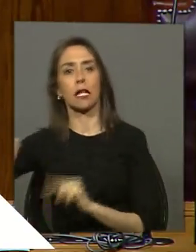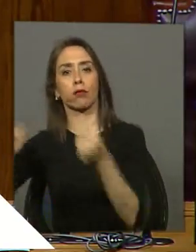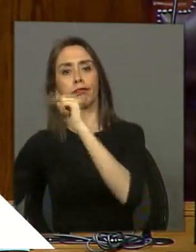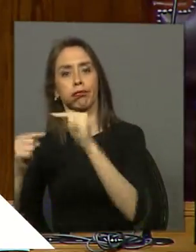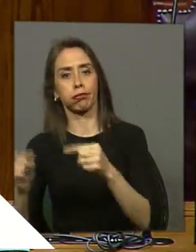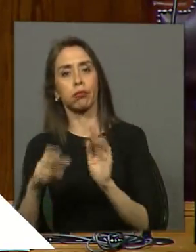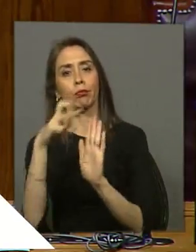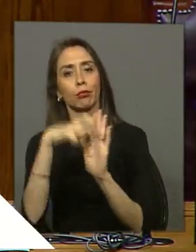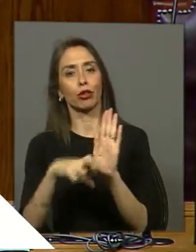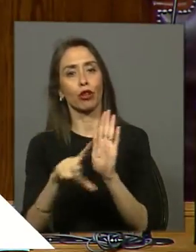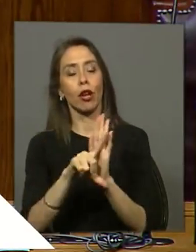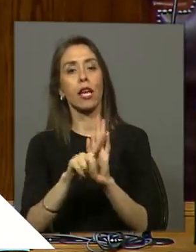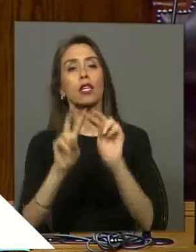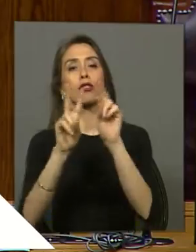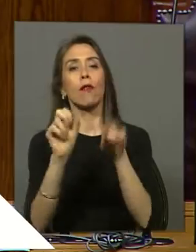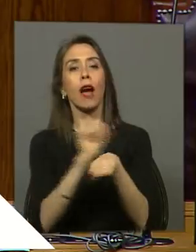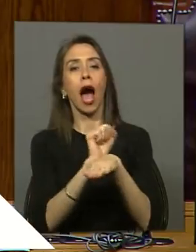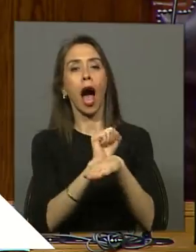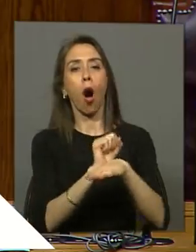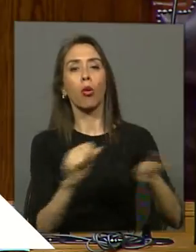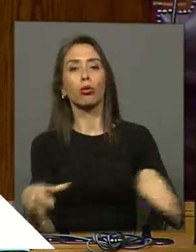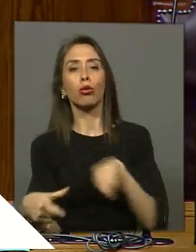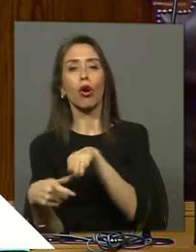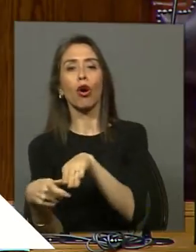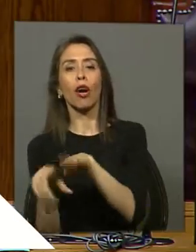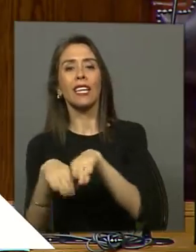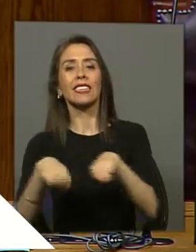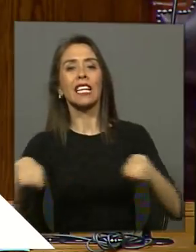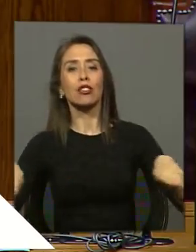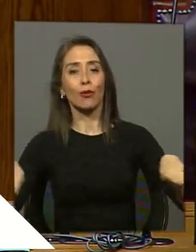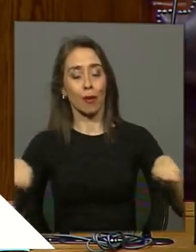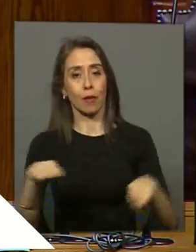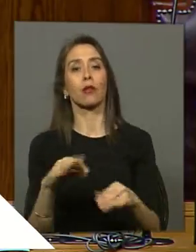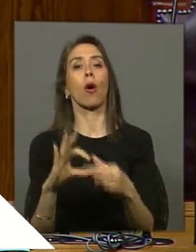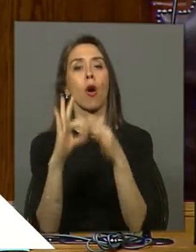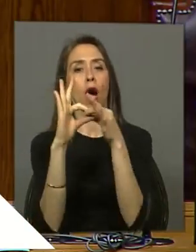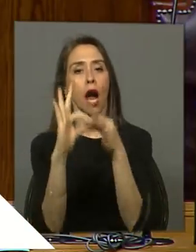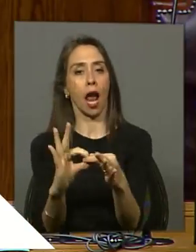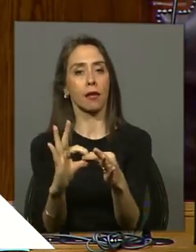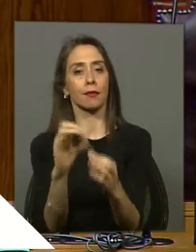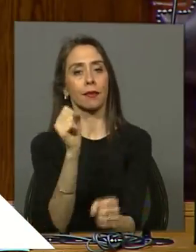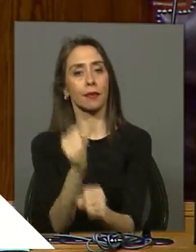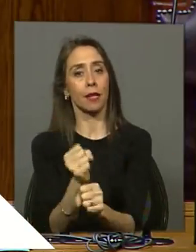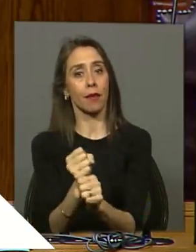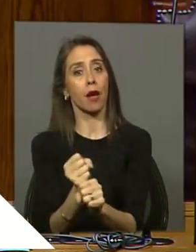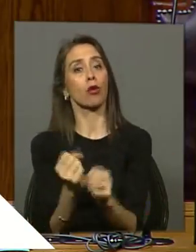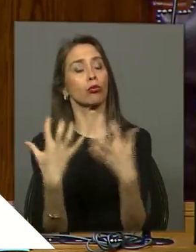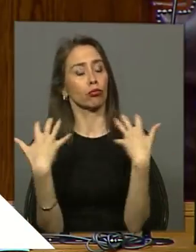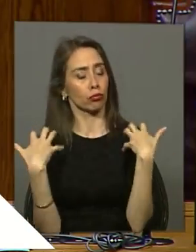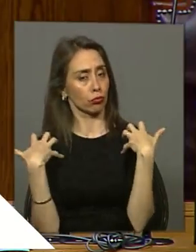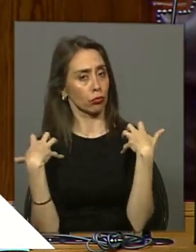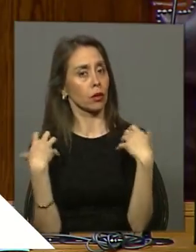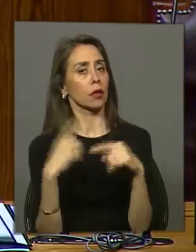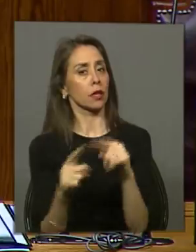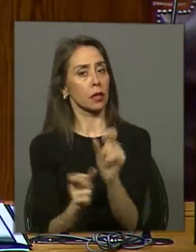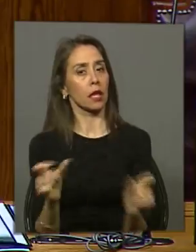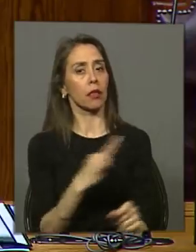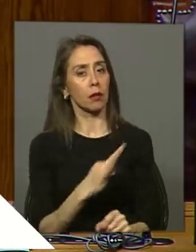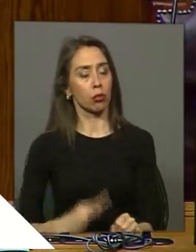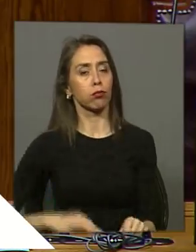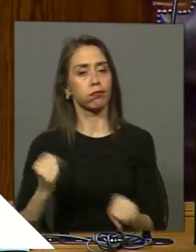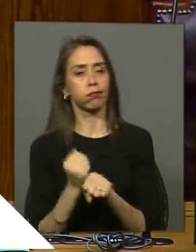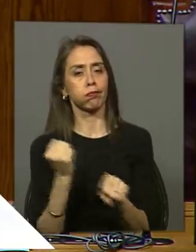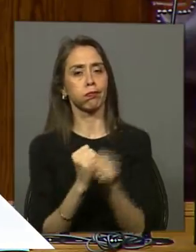de estacionamiento. En primer lugar, quiero agradecer el trabajo responsable de los distintos parlamentarios que han trabajado y